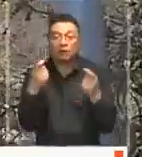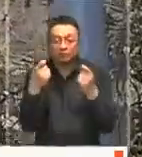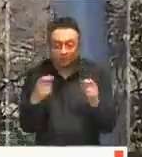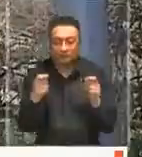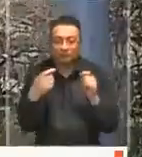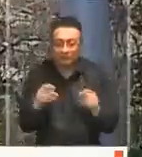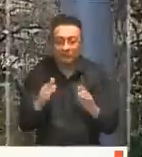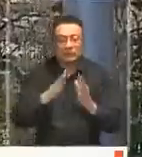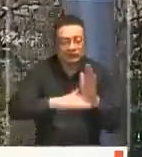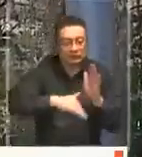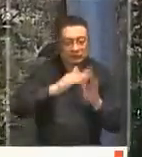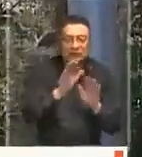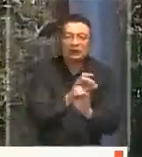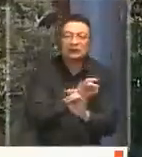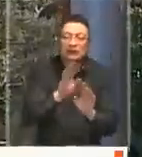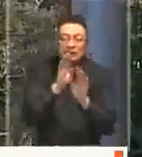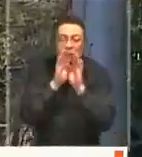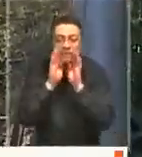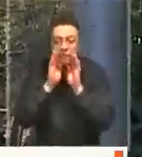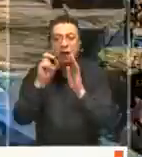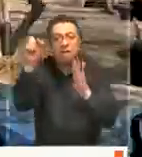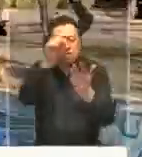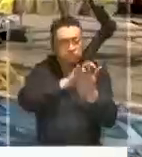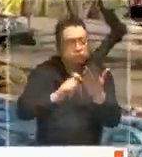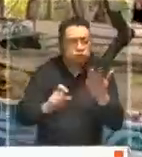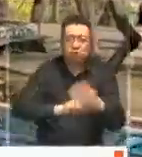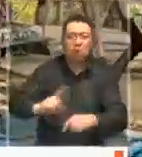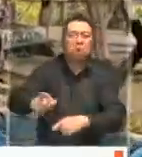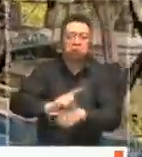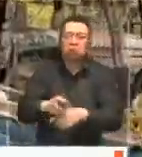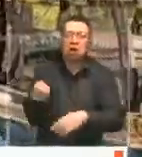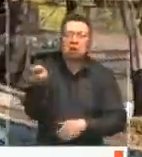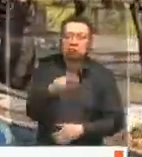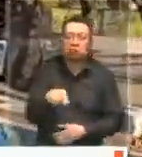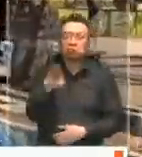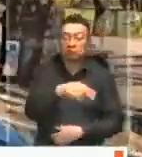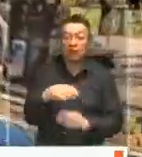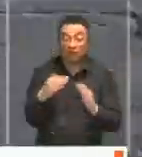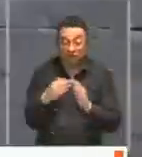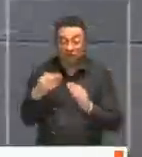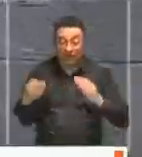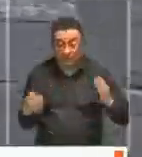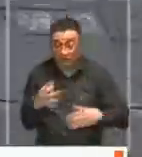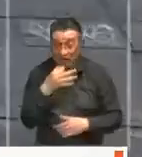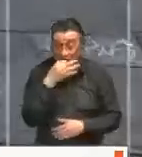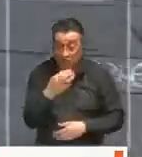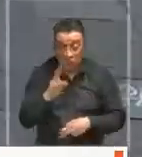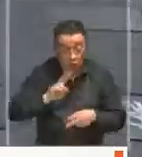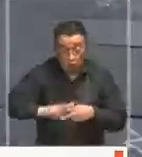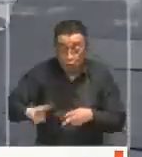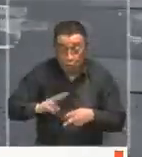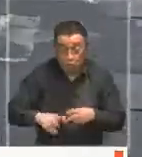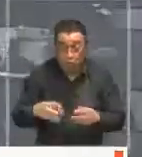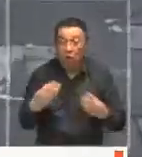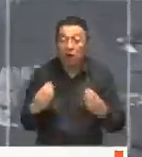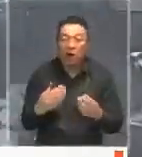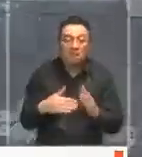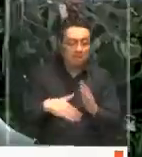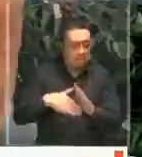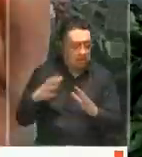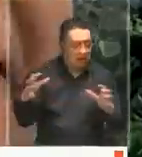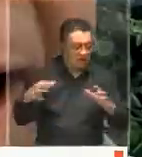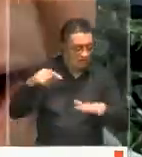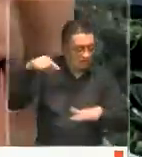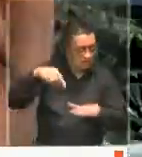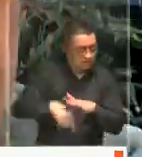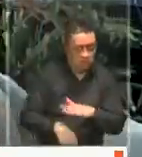mantener las paredes limpias, pero los rayados o grafitis no tardan en aparecer. Este vecino piensa que la solución ya pasa por una medida más radical.